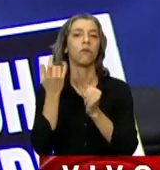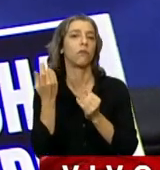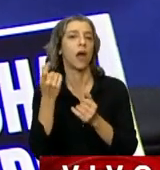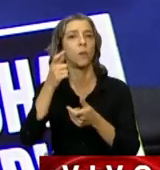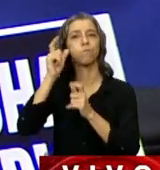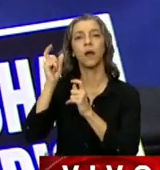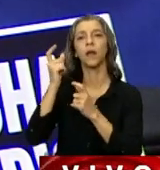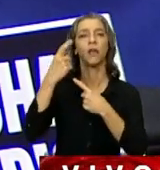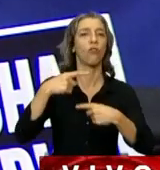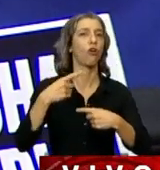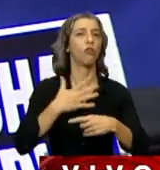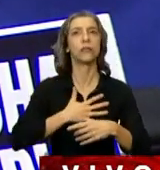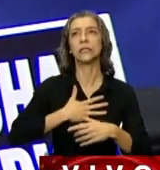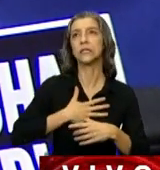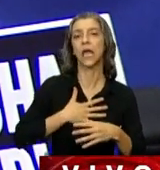los cruza Malvinas.